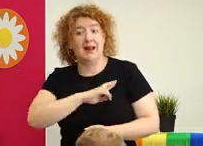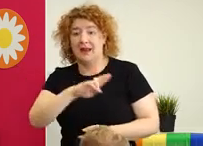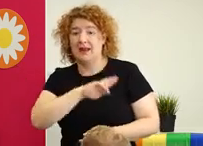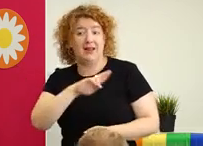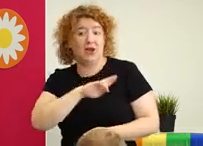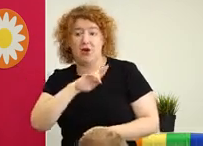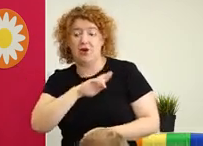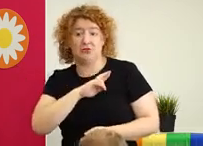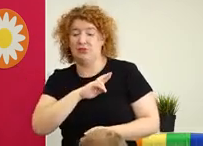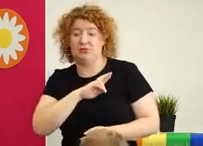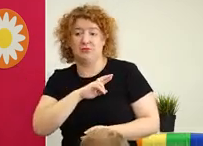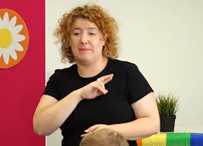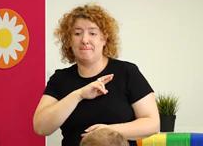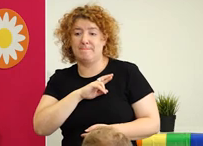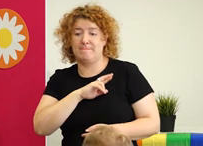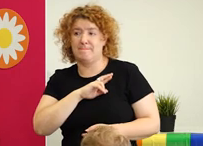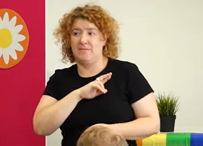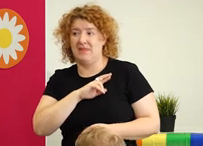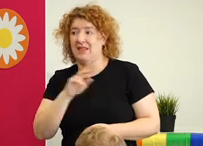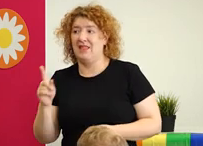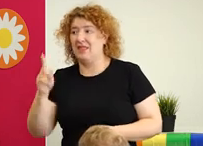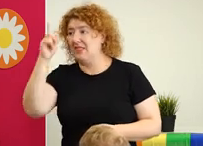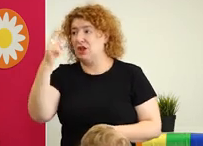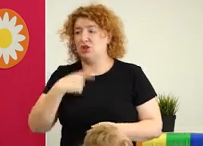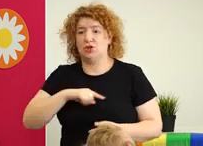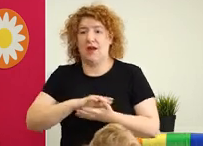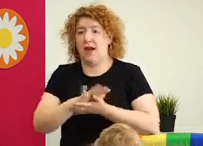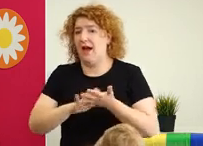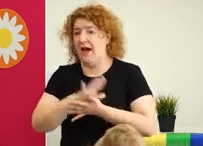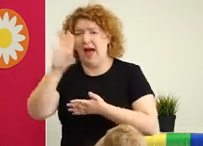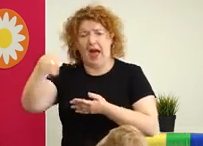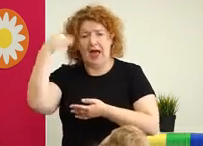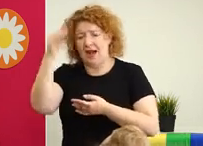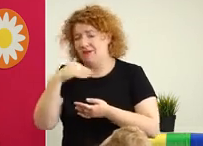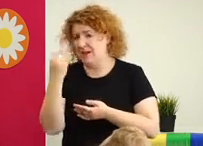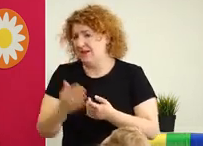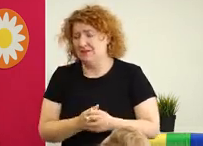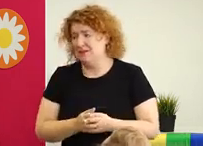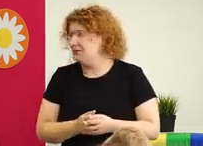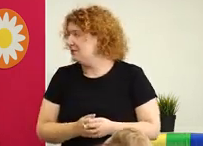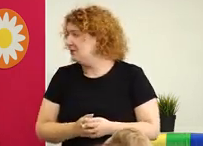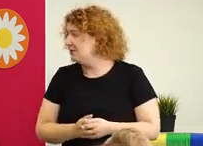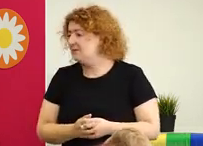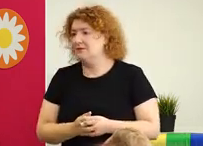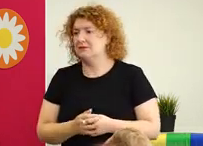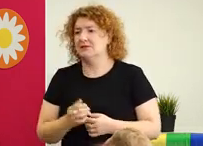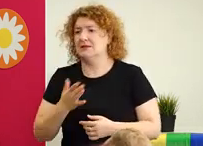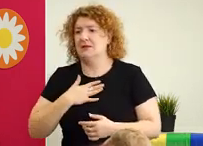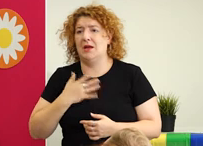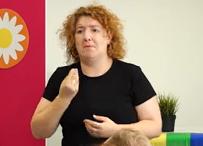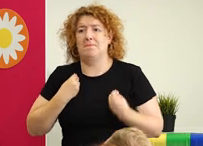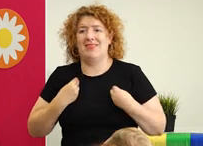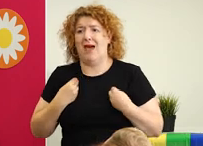religión se, o sea, hablamos de Dios cada 2 segundos en el árabe, o sea, es todo en nuestra